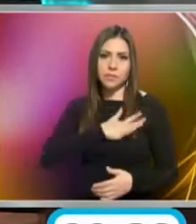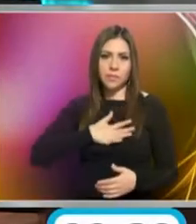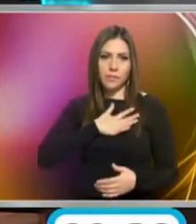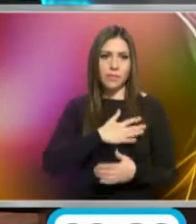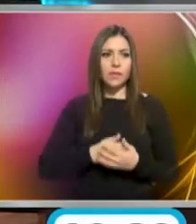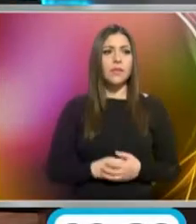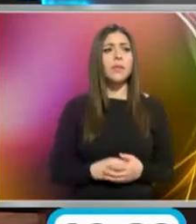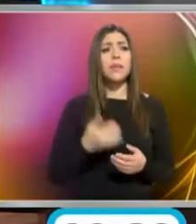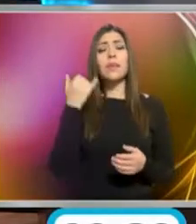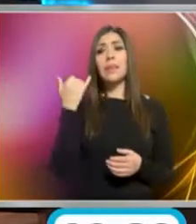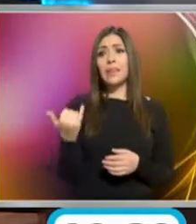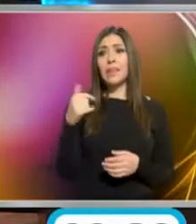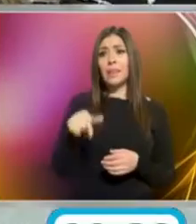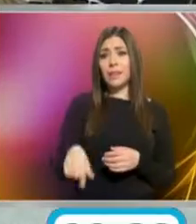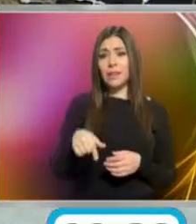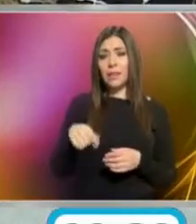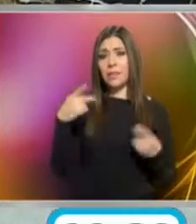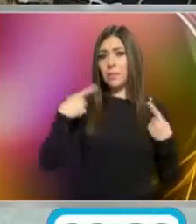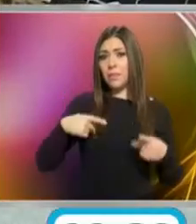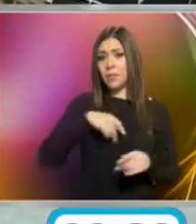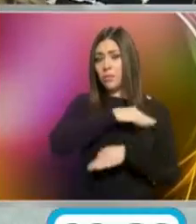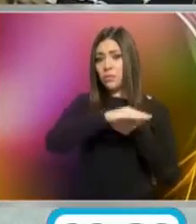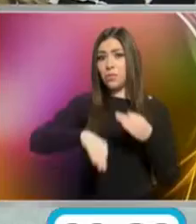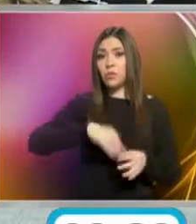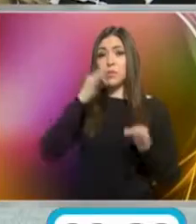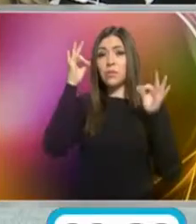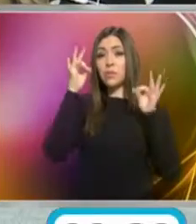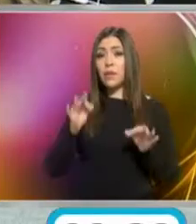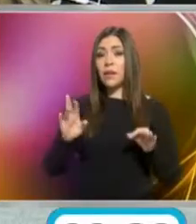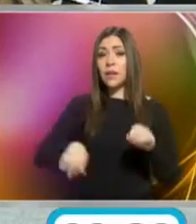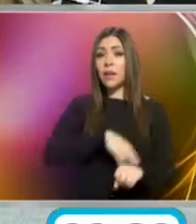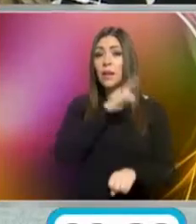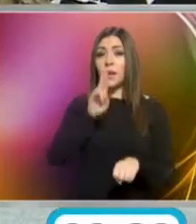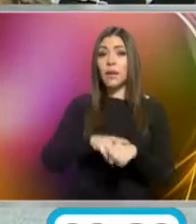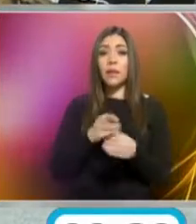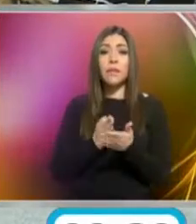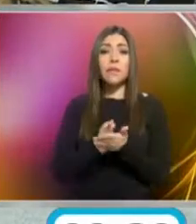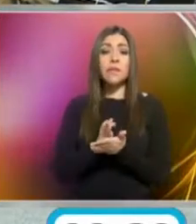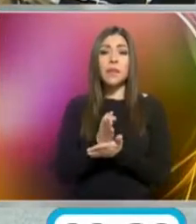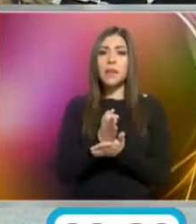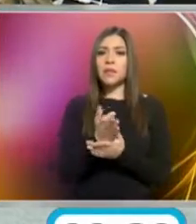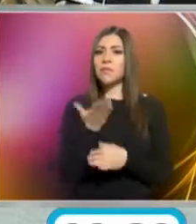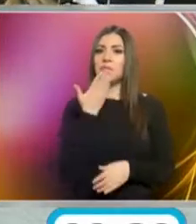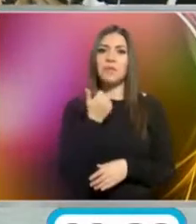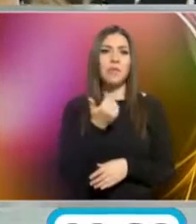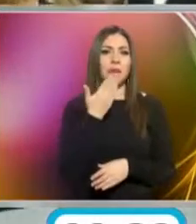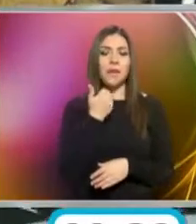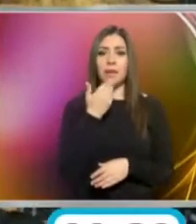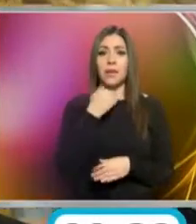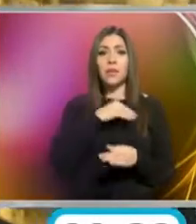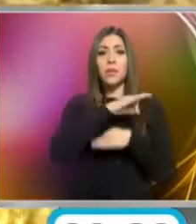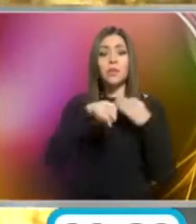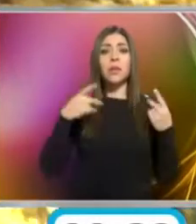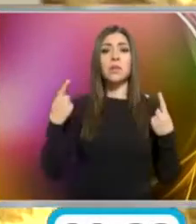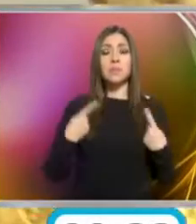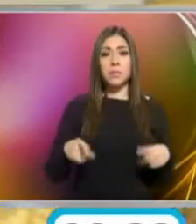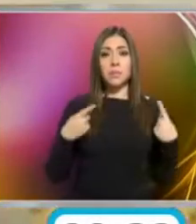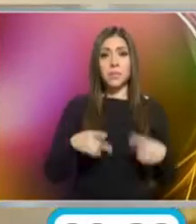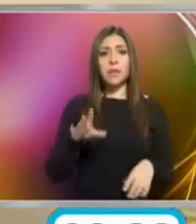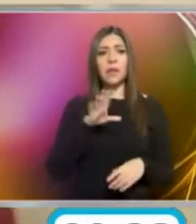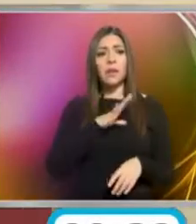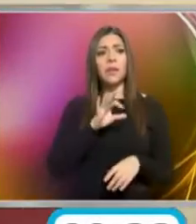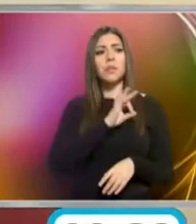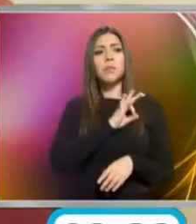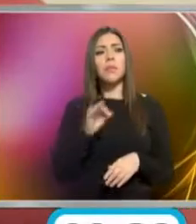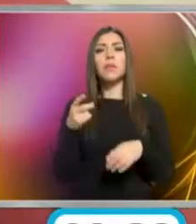sea, está ¿de verdad? eso? no somos naturalmente fieles. Esto es bien importante que lo consideremos. Generalmente las personas tendríamos la capacidad de